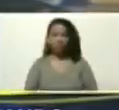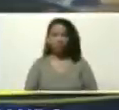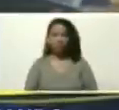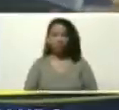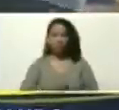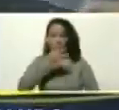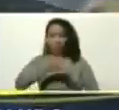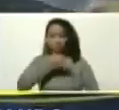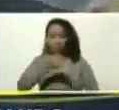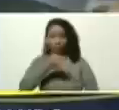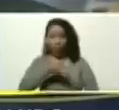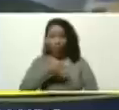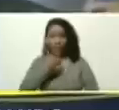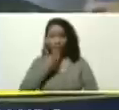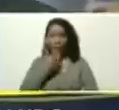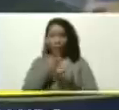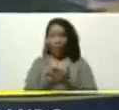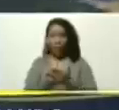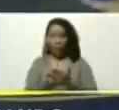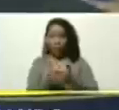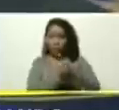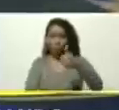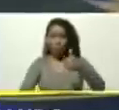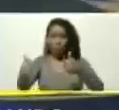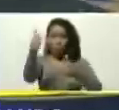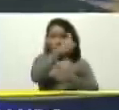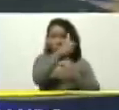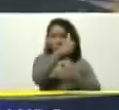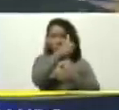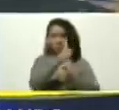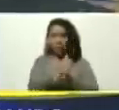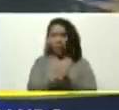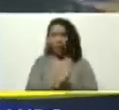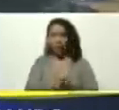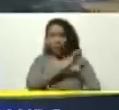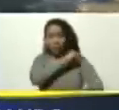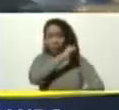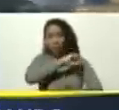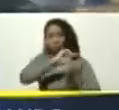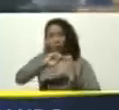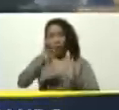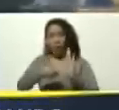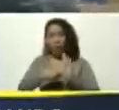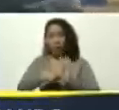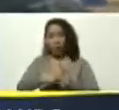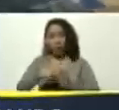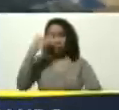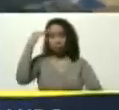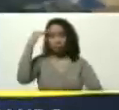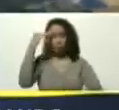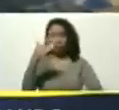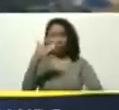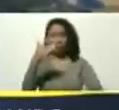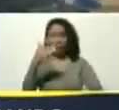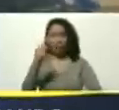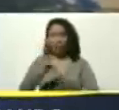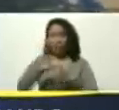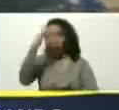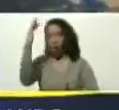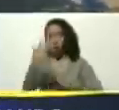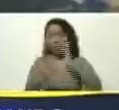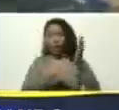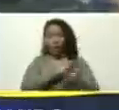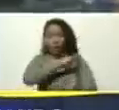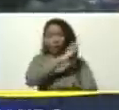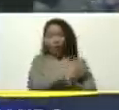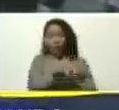Buenas tardes. Permiso para ascender al grado de mayor general y almirante de la gloriosa